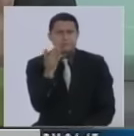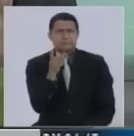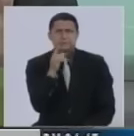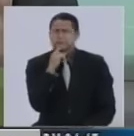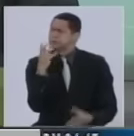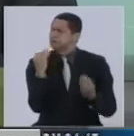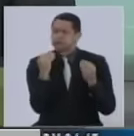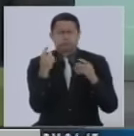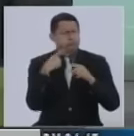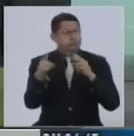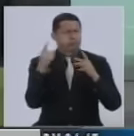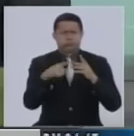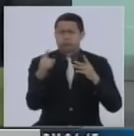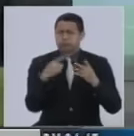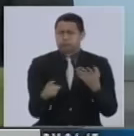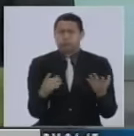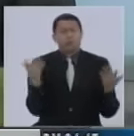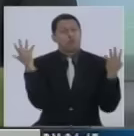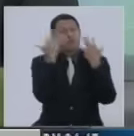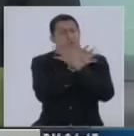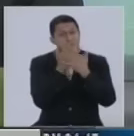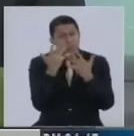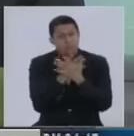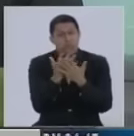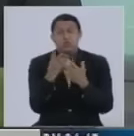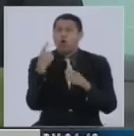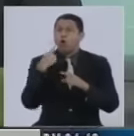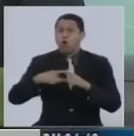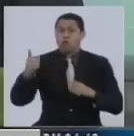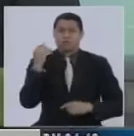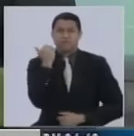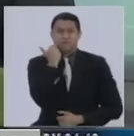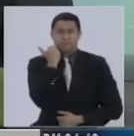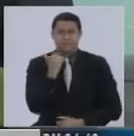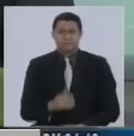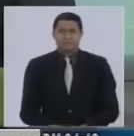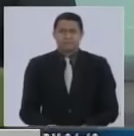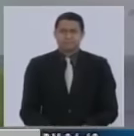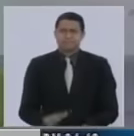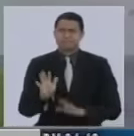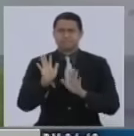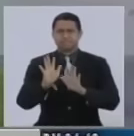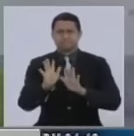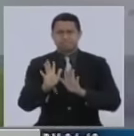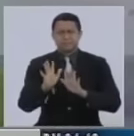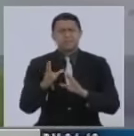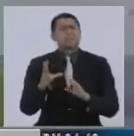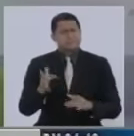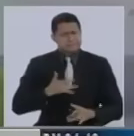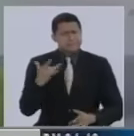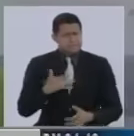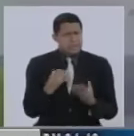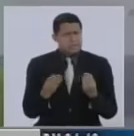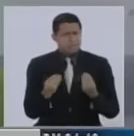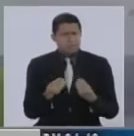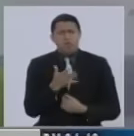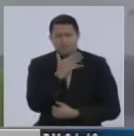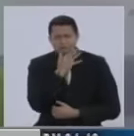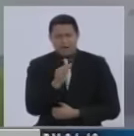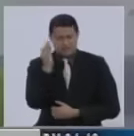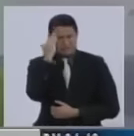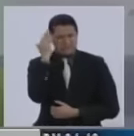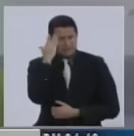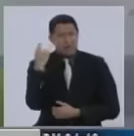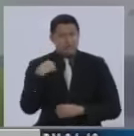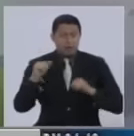florido y quizás por eso confunde con muchas otras enfermedades eh Por tener muchos síntomas es fácil el diagnóstico